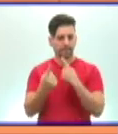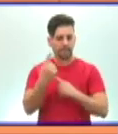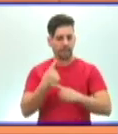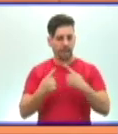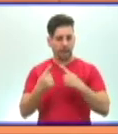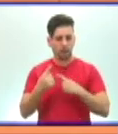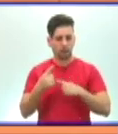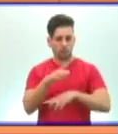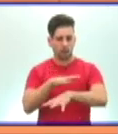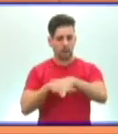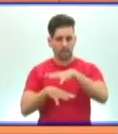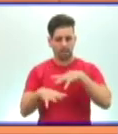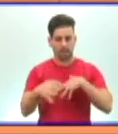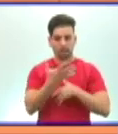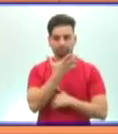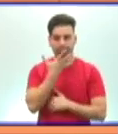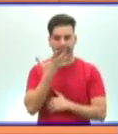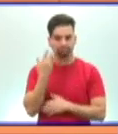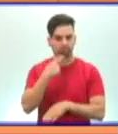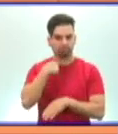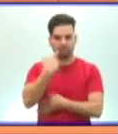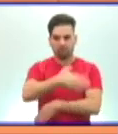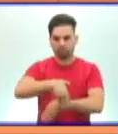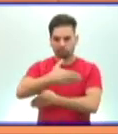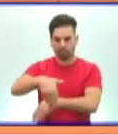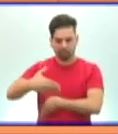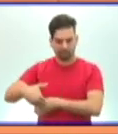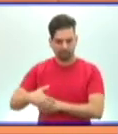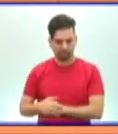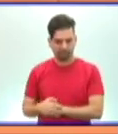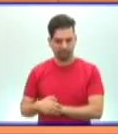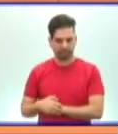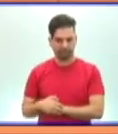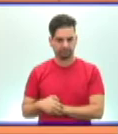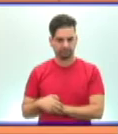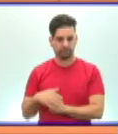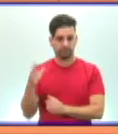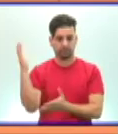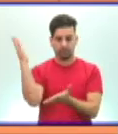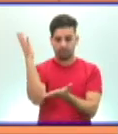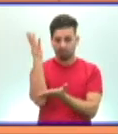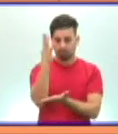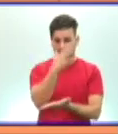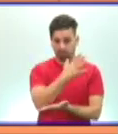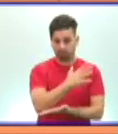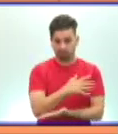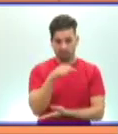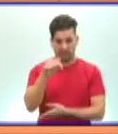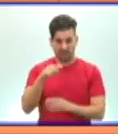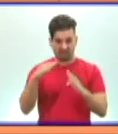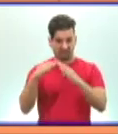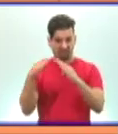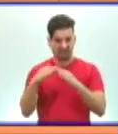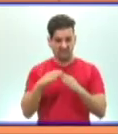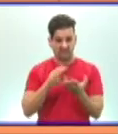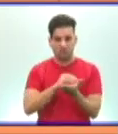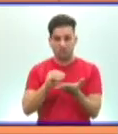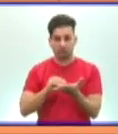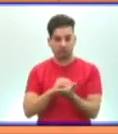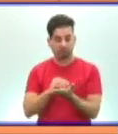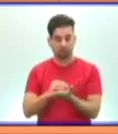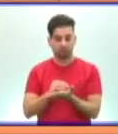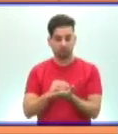sus bosques y sus hábitats naturales, y esto hace que las especies se comiencen a trasladar